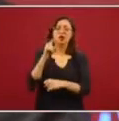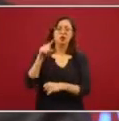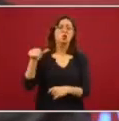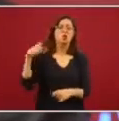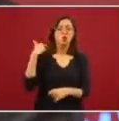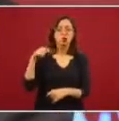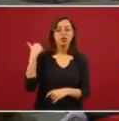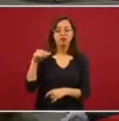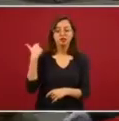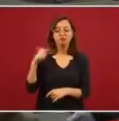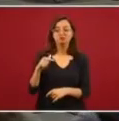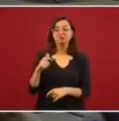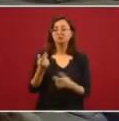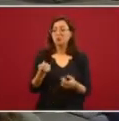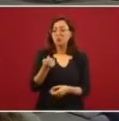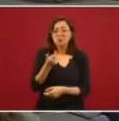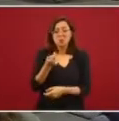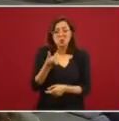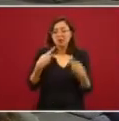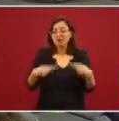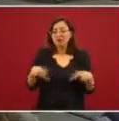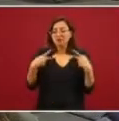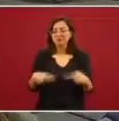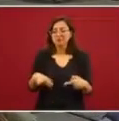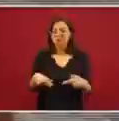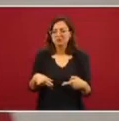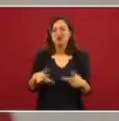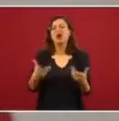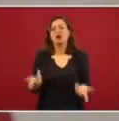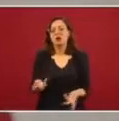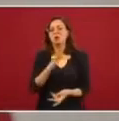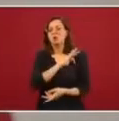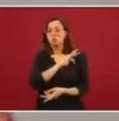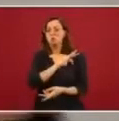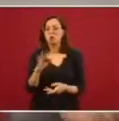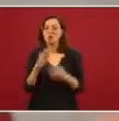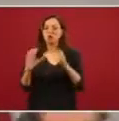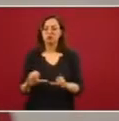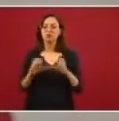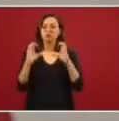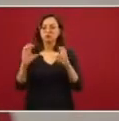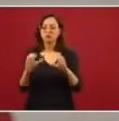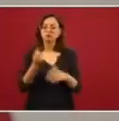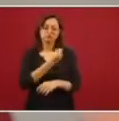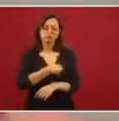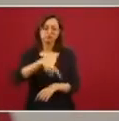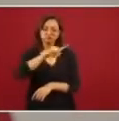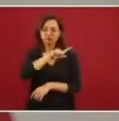donde por el tamaño es manejable y el poder hacer las otras acciones salud pública el tener una